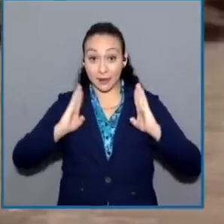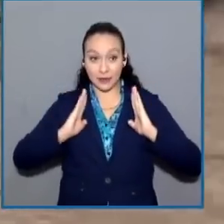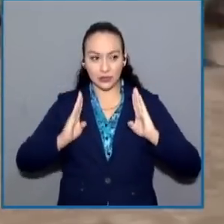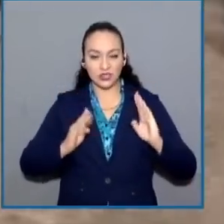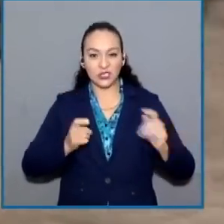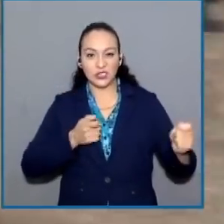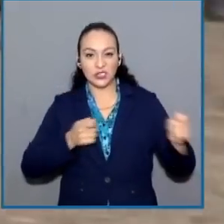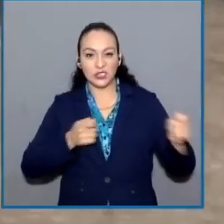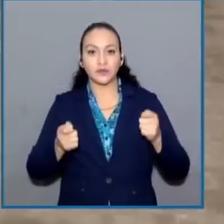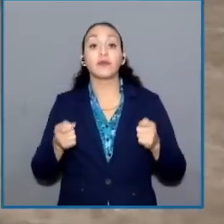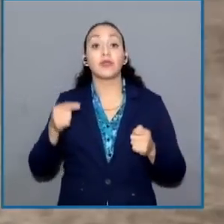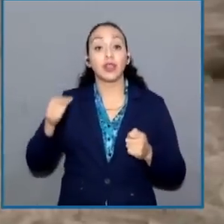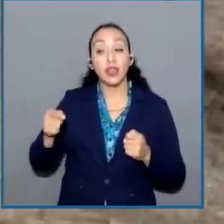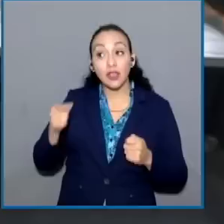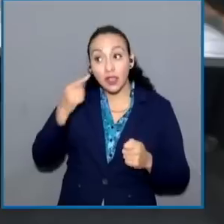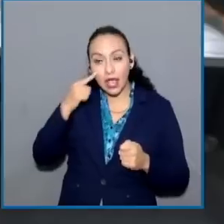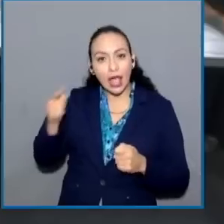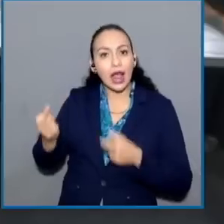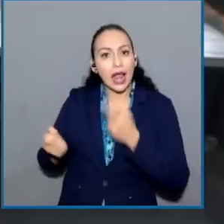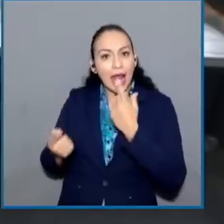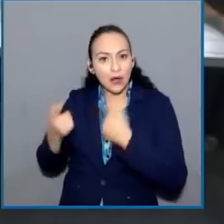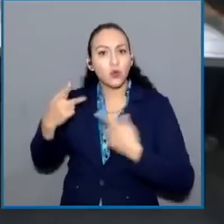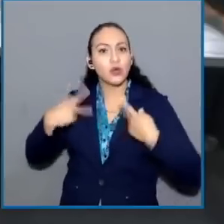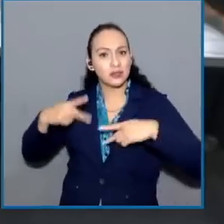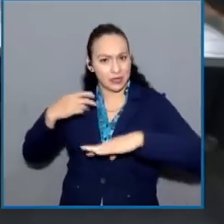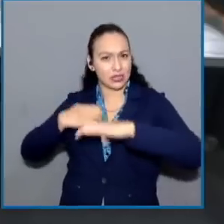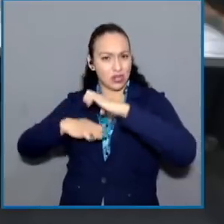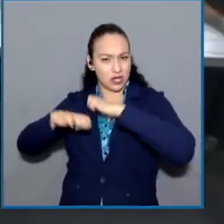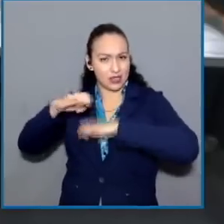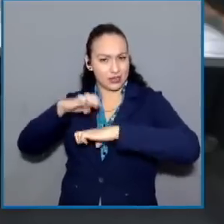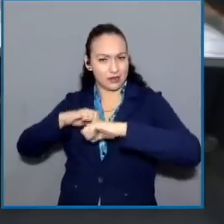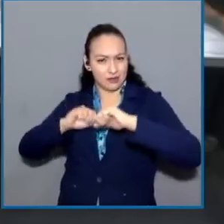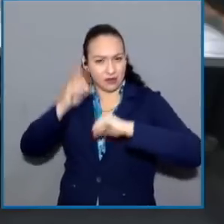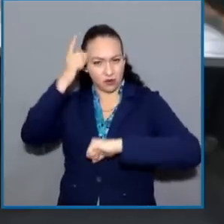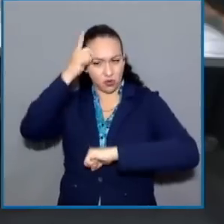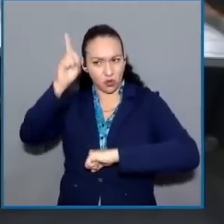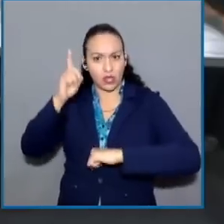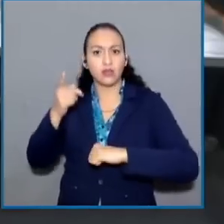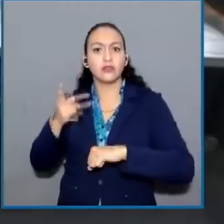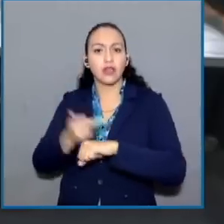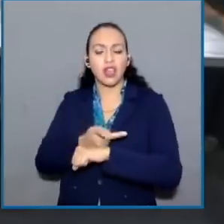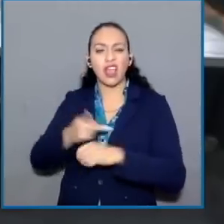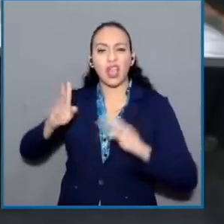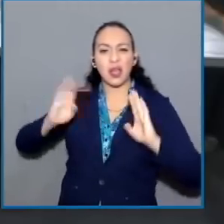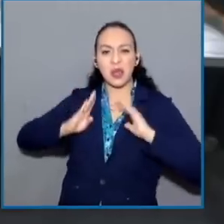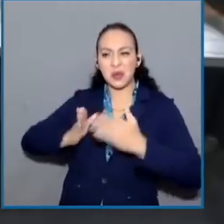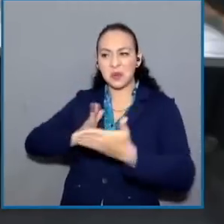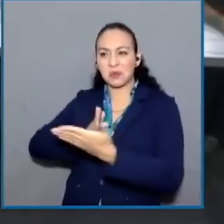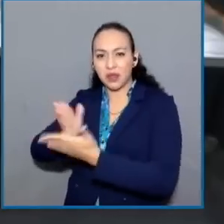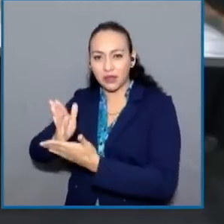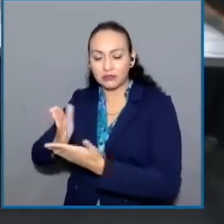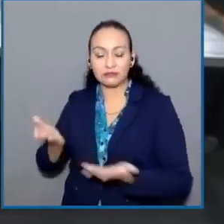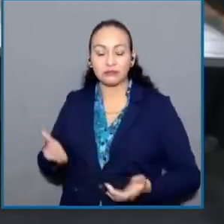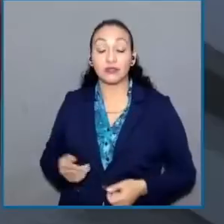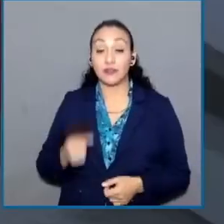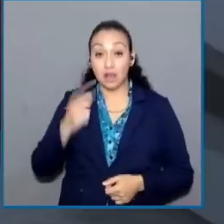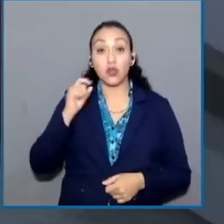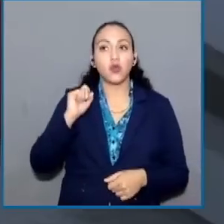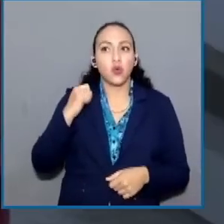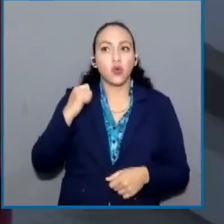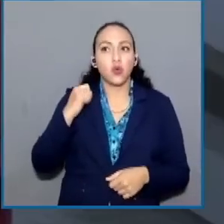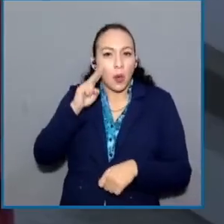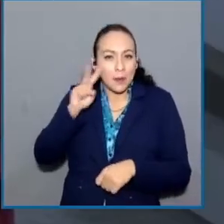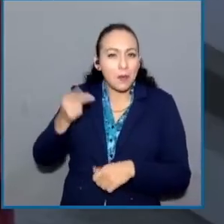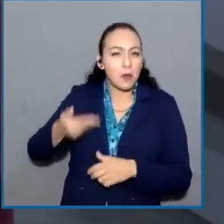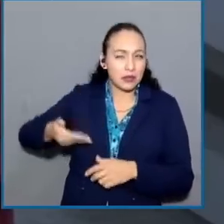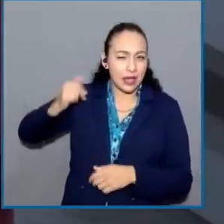que no hubo licitaciones. Quizá lo habíamos visto un poco ahí en Venezuela, pero no lo habíamos visto en otros países con este énfasis,